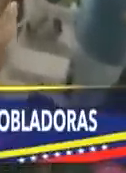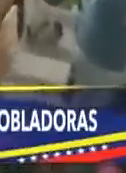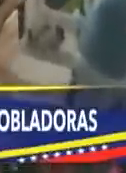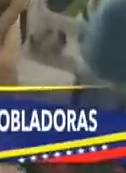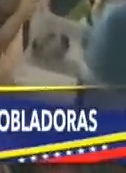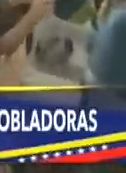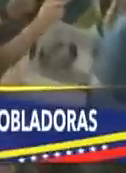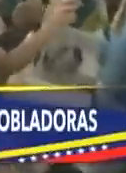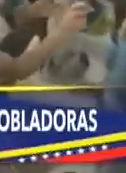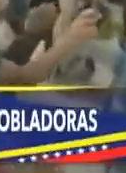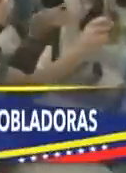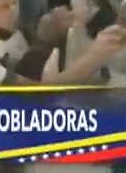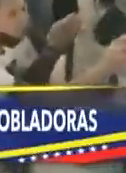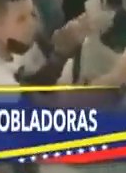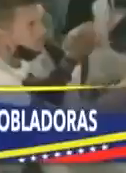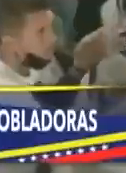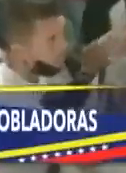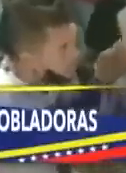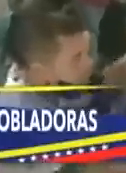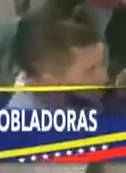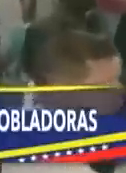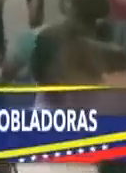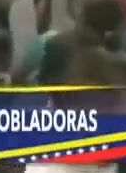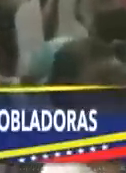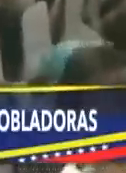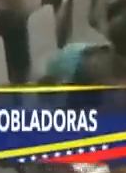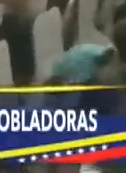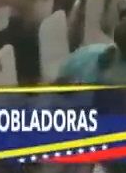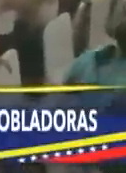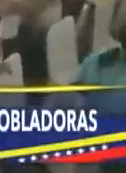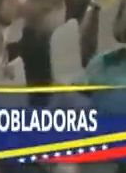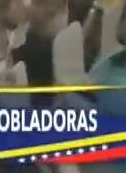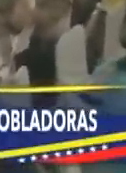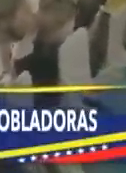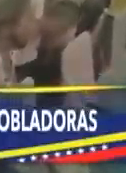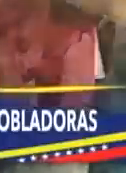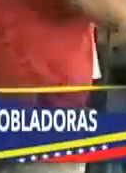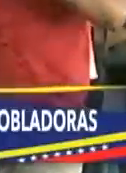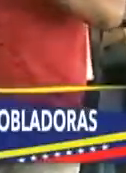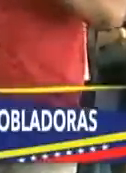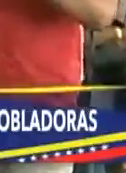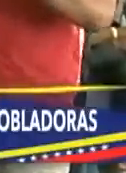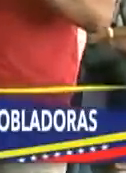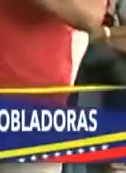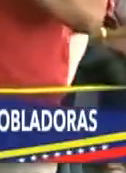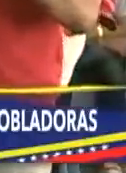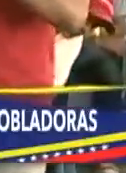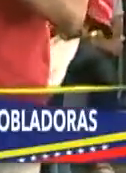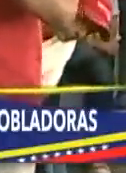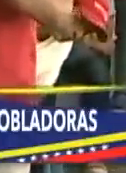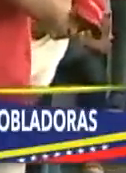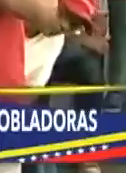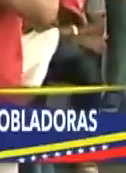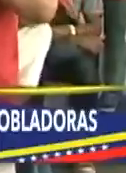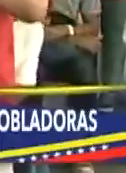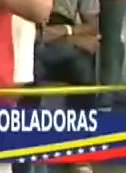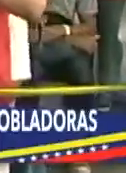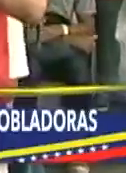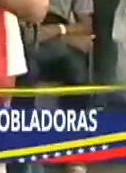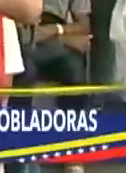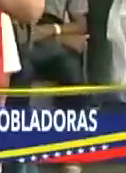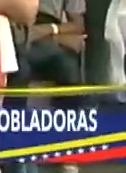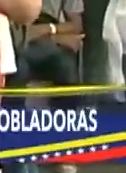hombres están jugando en la primera línea de la batalla frente a un bloqueo y que sigue tanta muestra de ese sentimiento